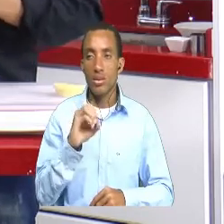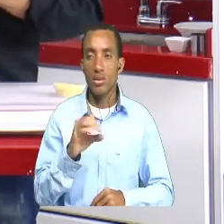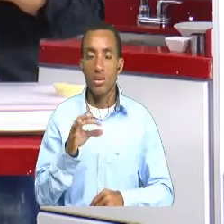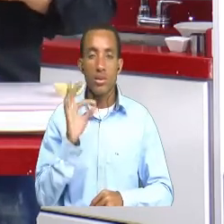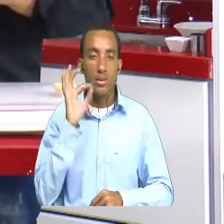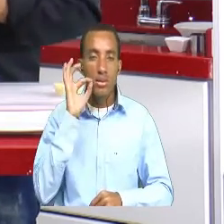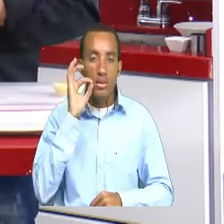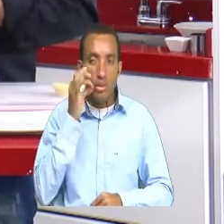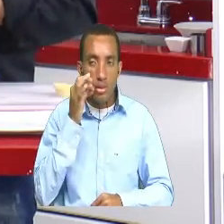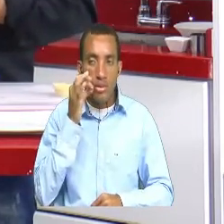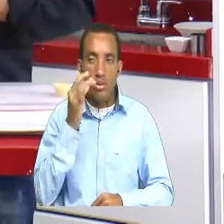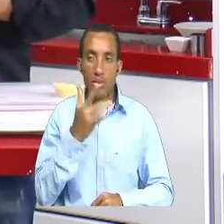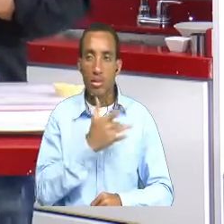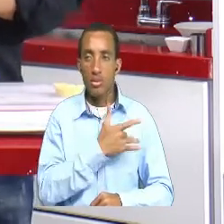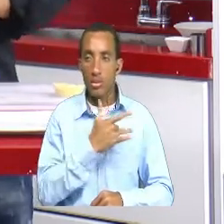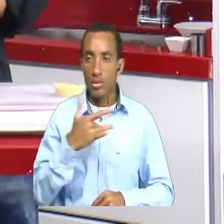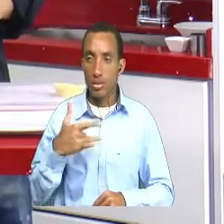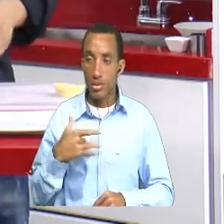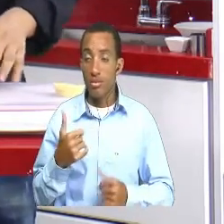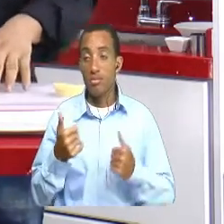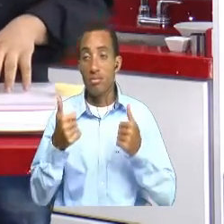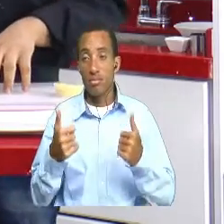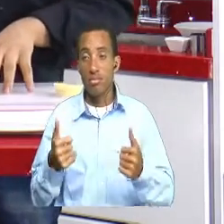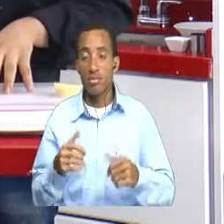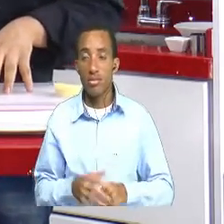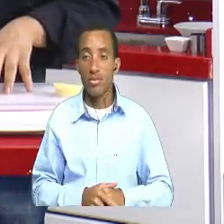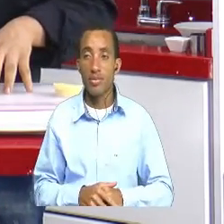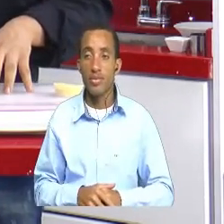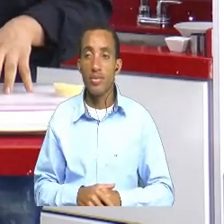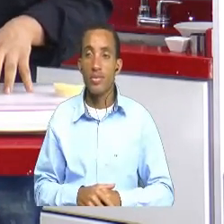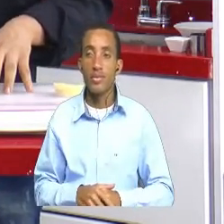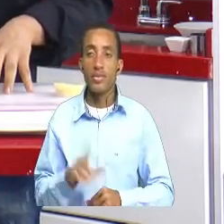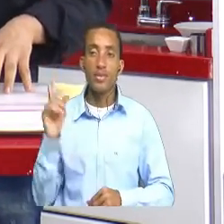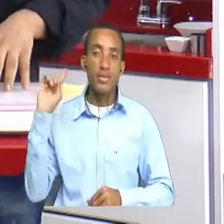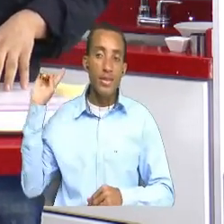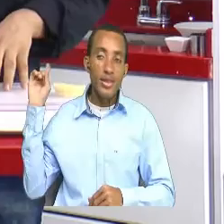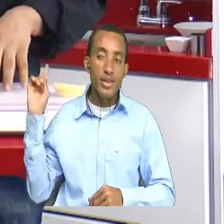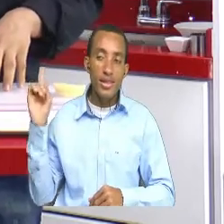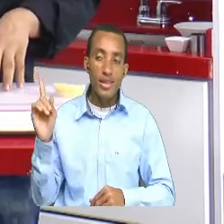son saludables por eso dicen entre las